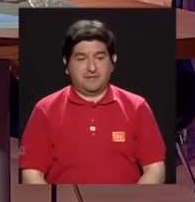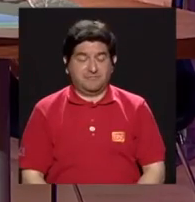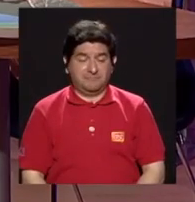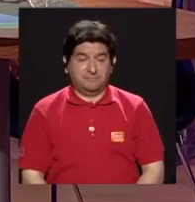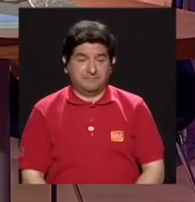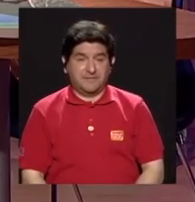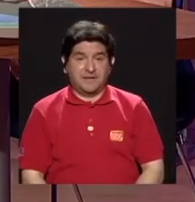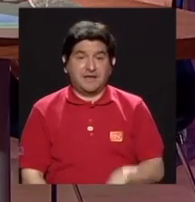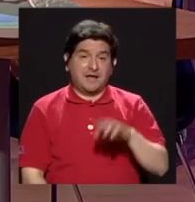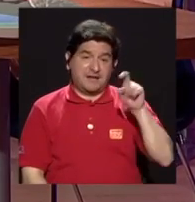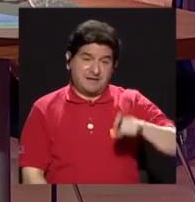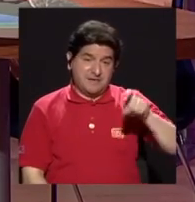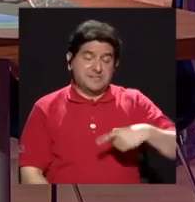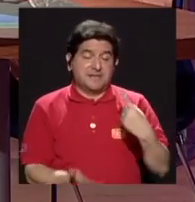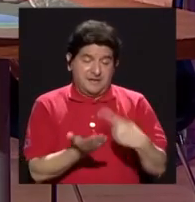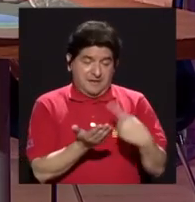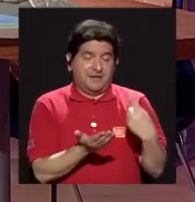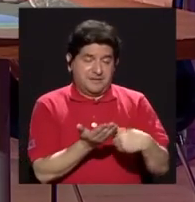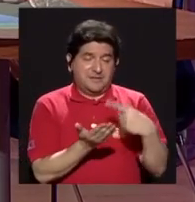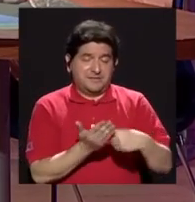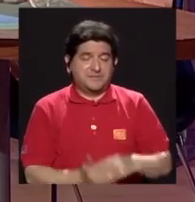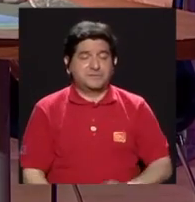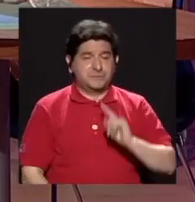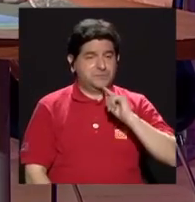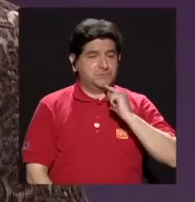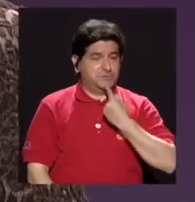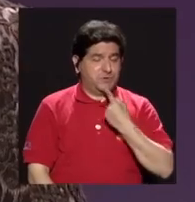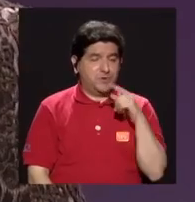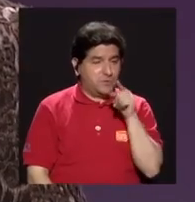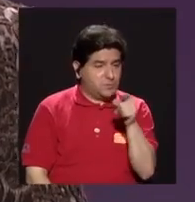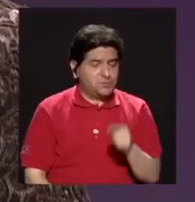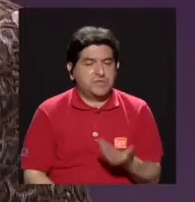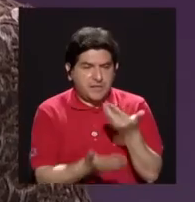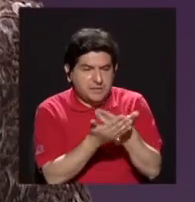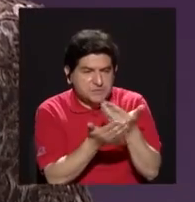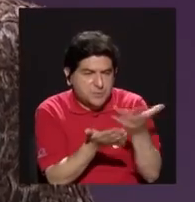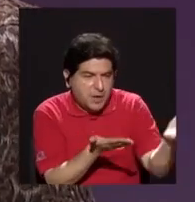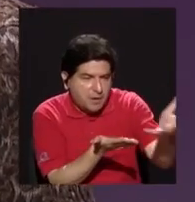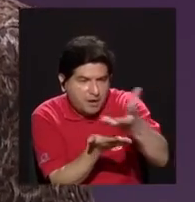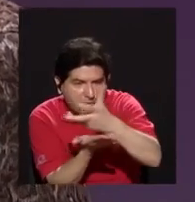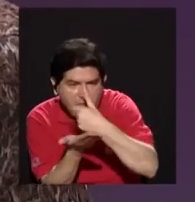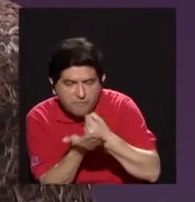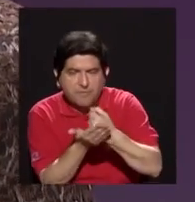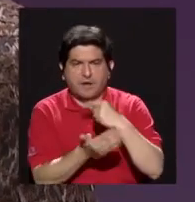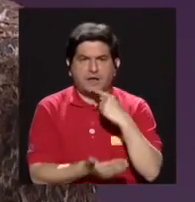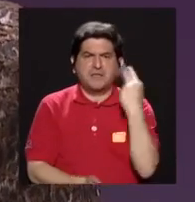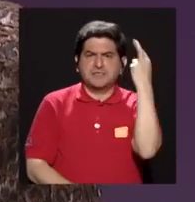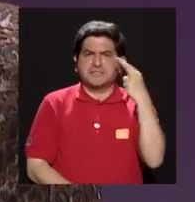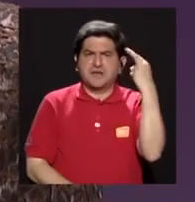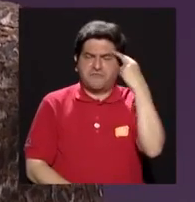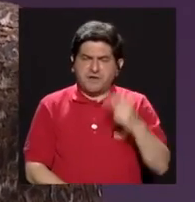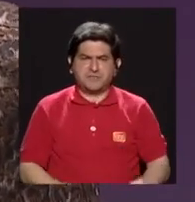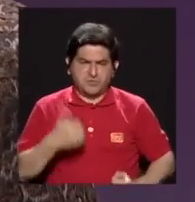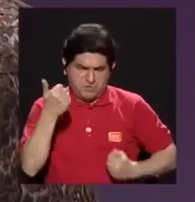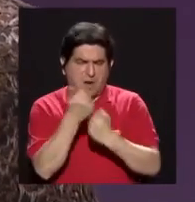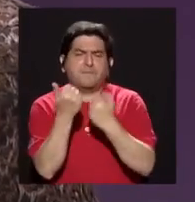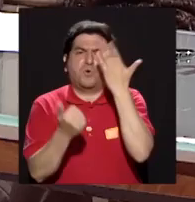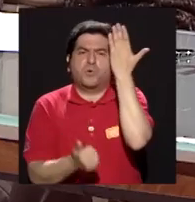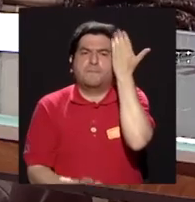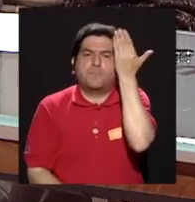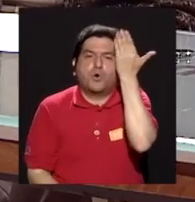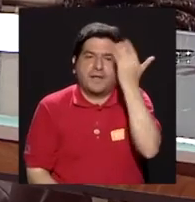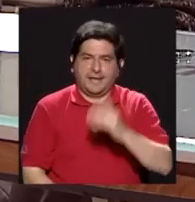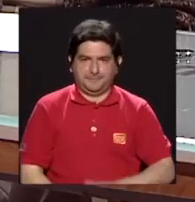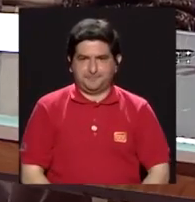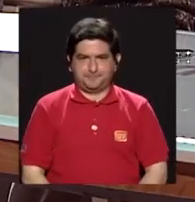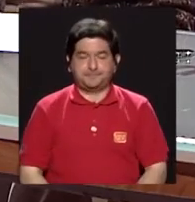tener una discusión muy seria basados en la evidencia que ustedes vayan produciendo para decir porque hay que robustecer lo verdad